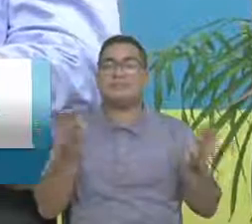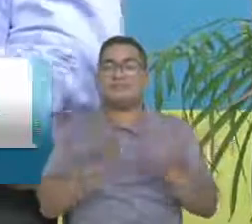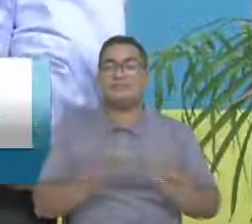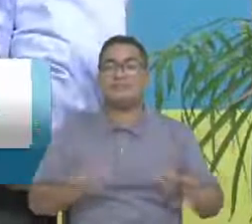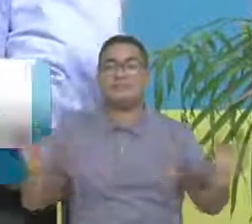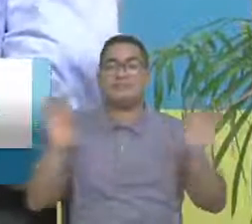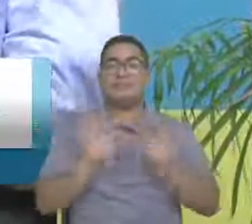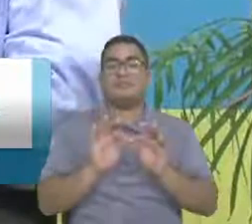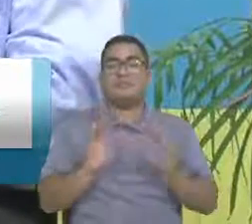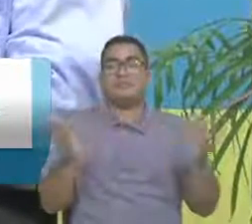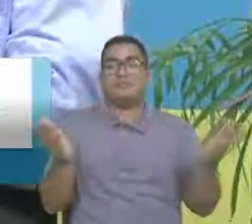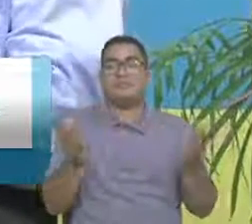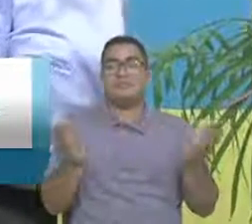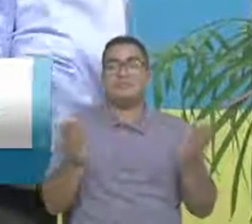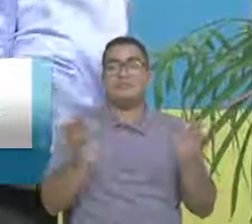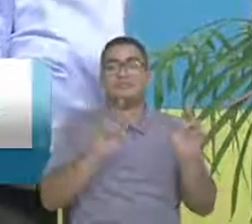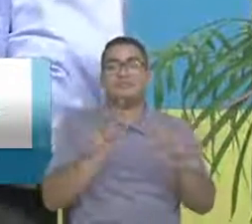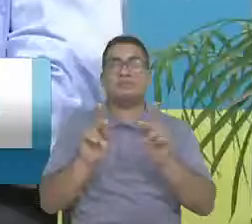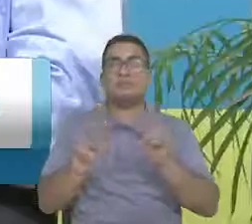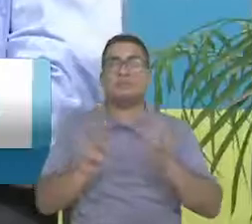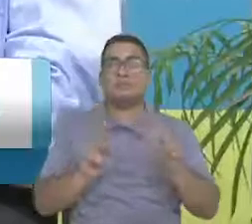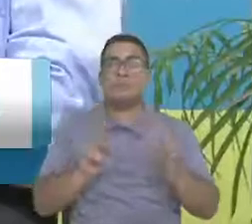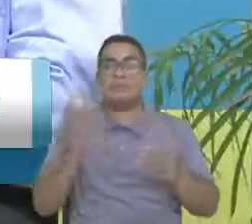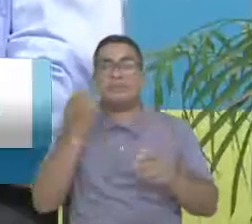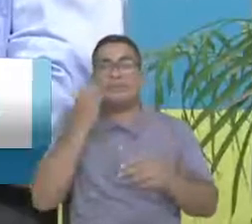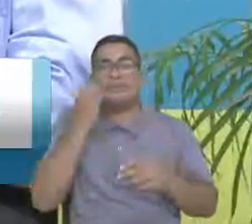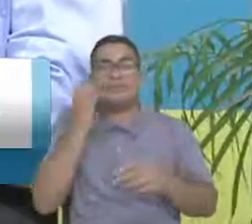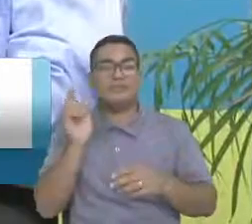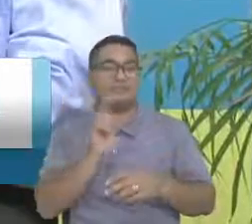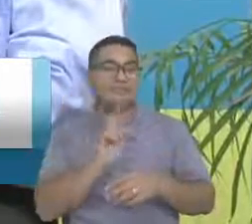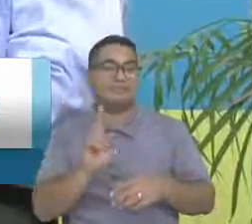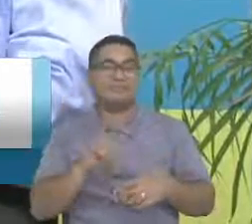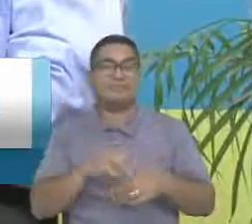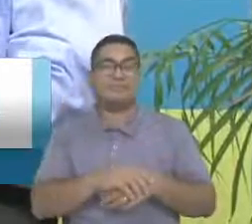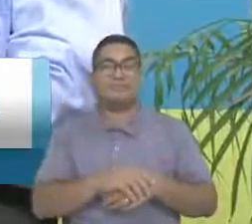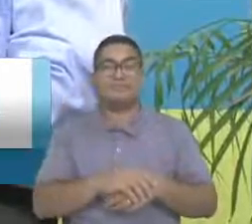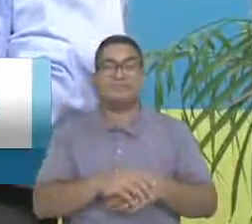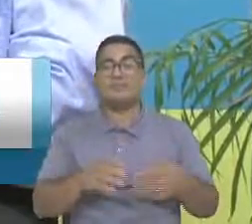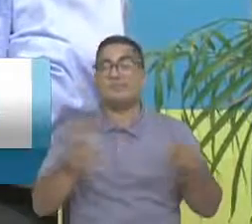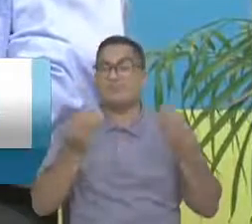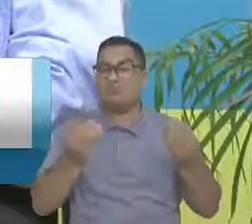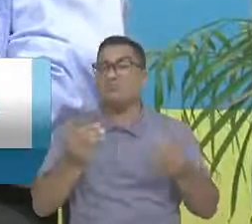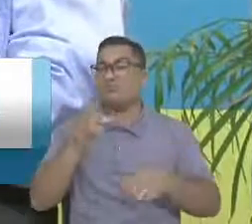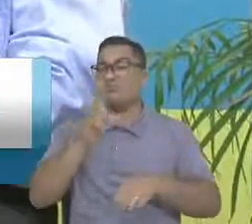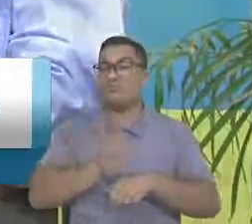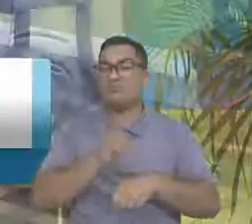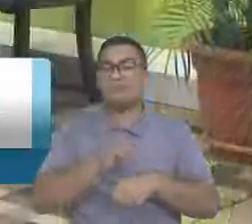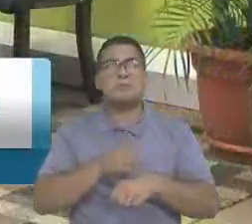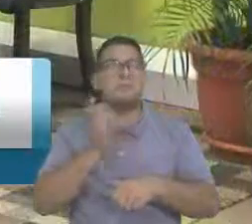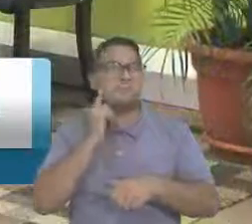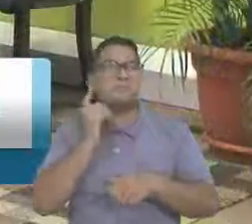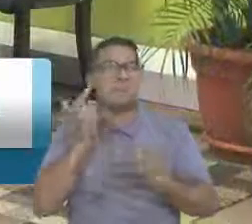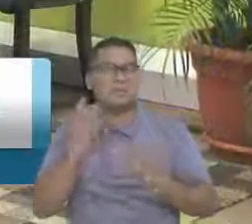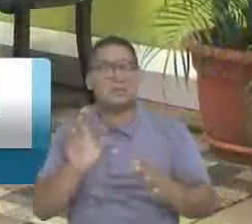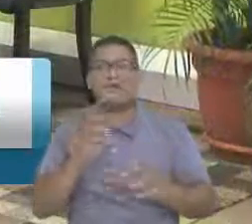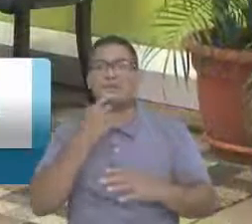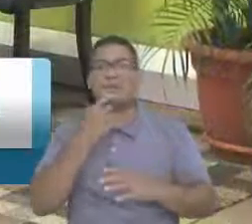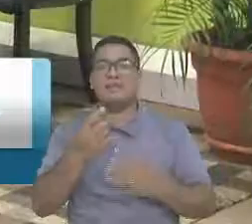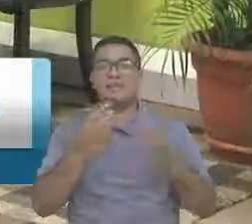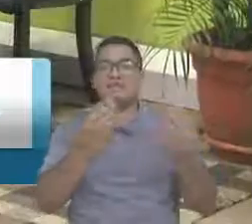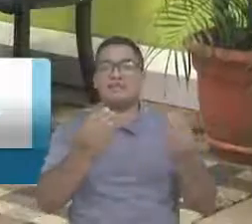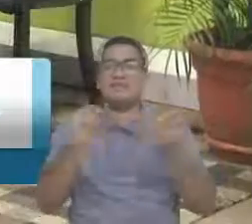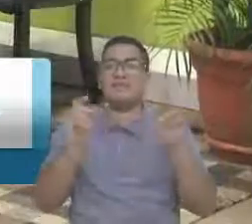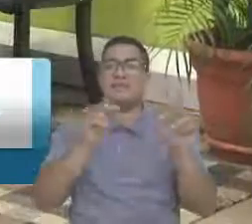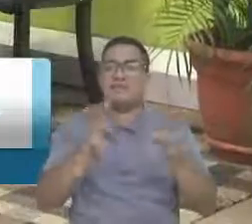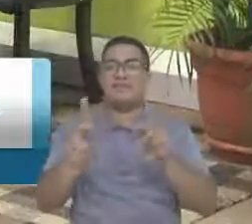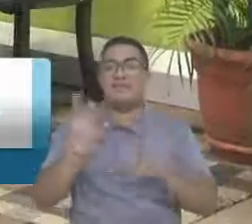reducir la incidencia y mortalidad de esta patología. Yo he escuchado a muchos médicos que dicen que muchos pacientes llegan